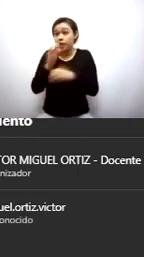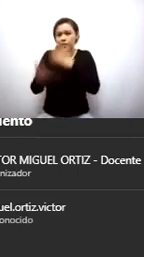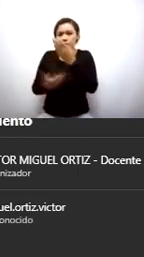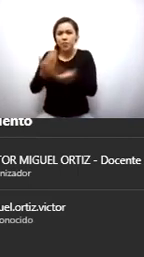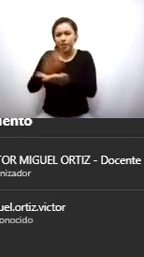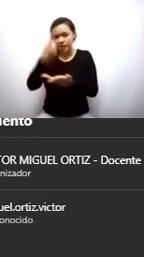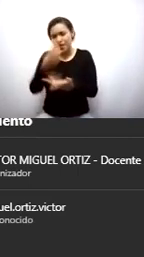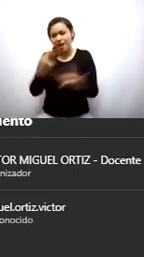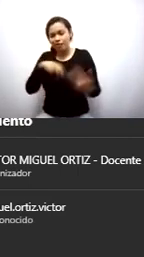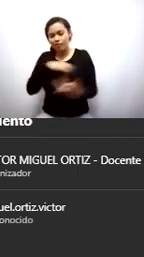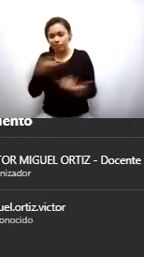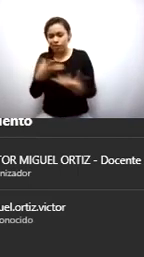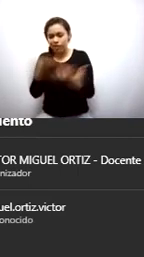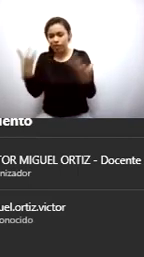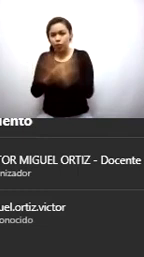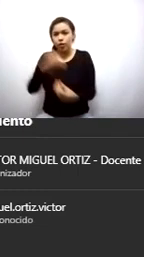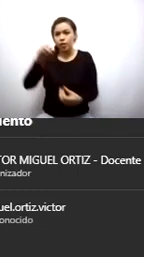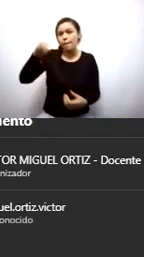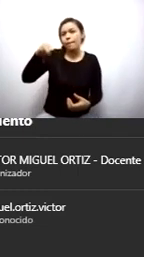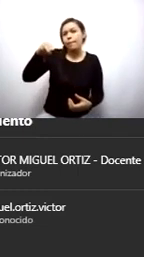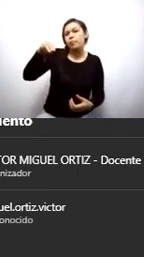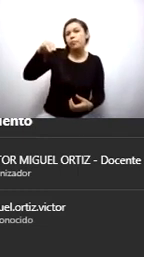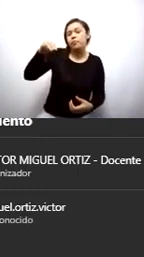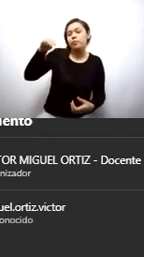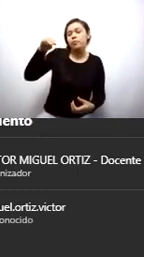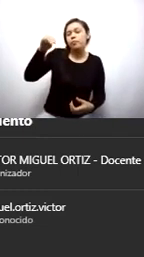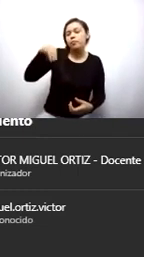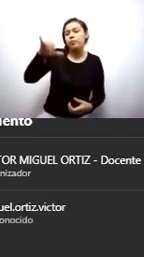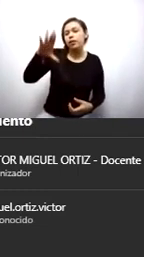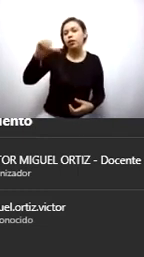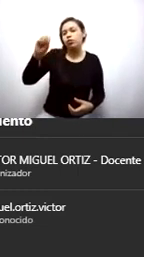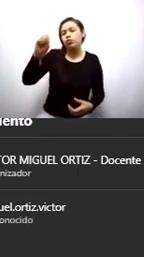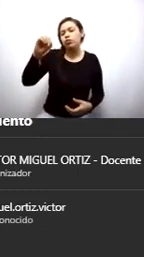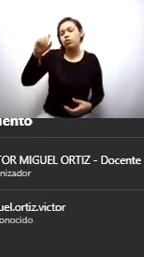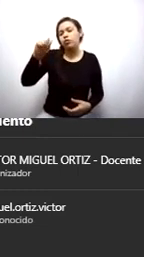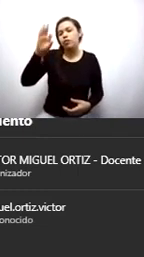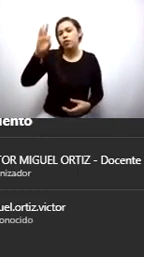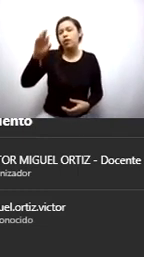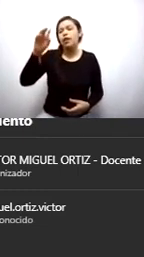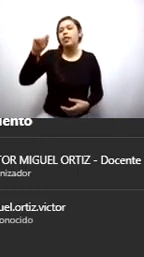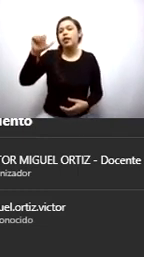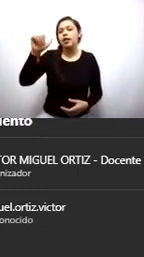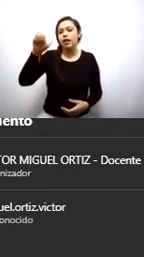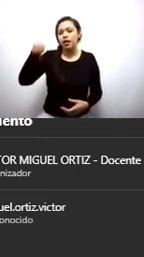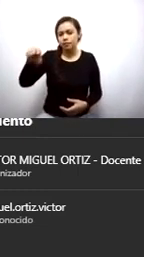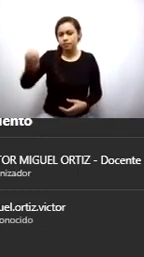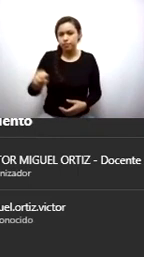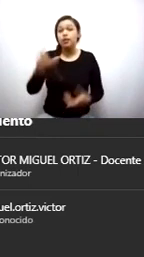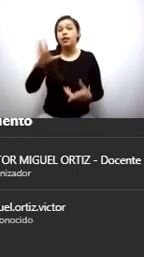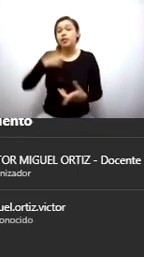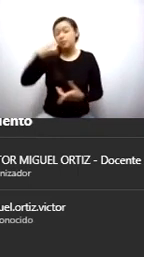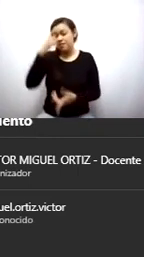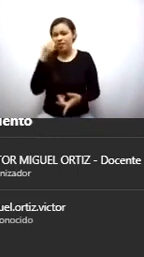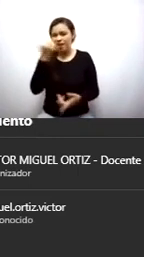la colaboración de Microsoft Teams para que nuestros alumnos puedan tener ese contacto, que se vean